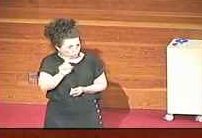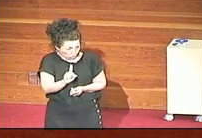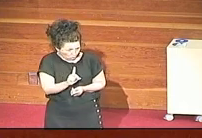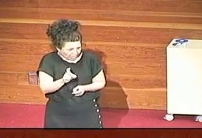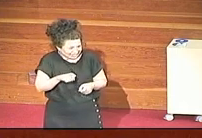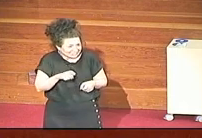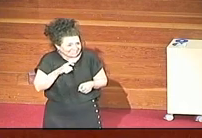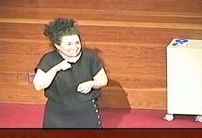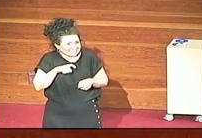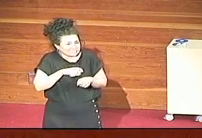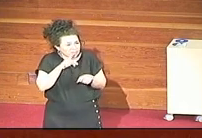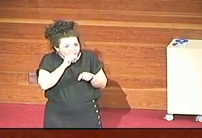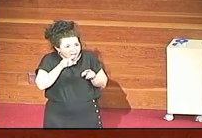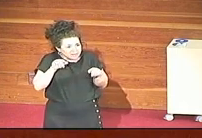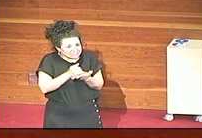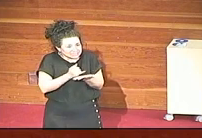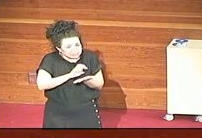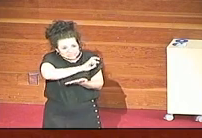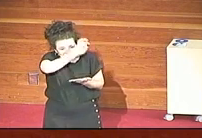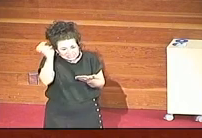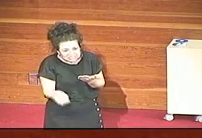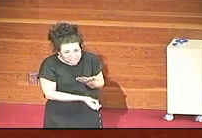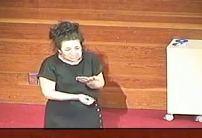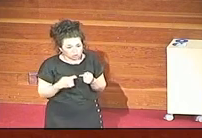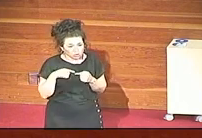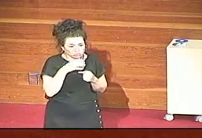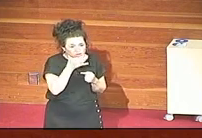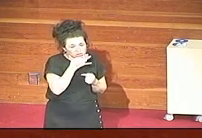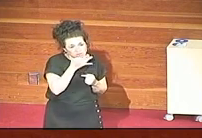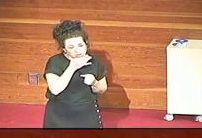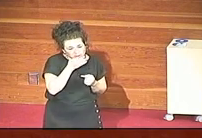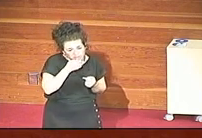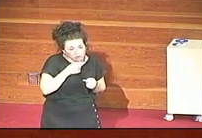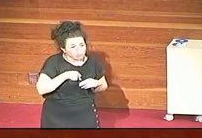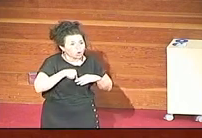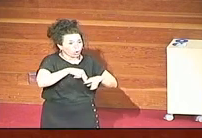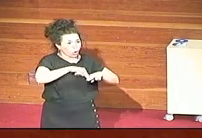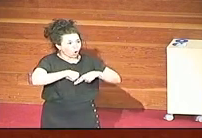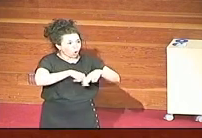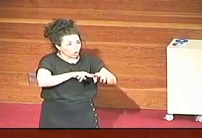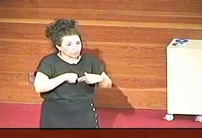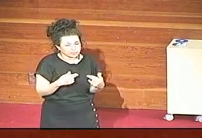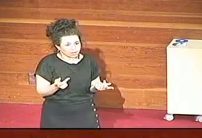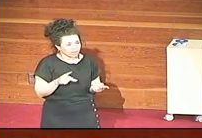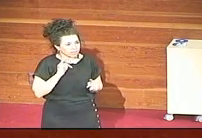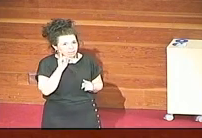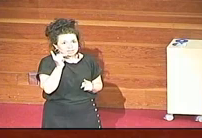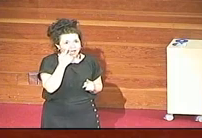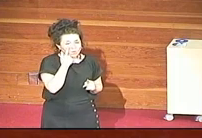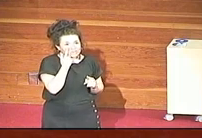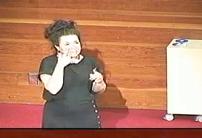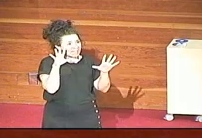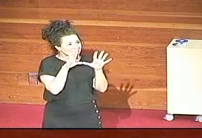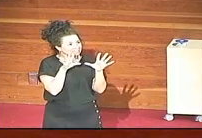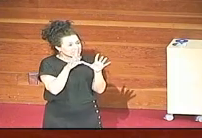a parques que han estado en los columpios todas las tardes jugando pues de repente descubren que han visto 10 especies diferentes y